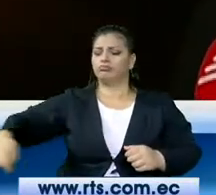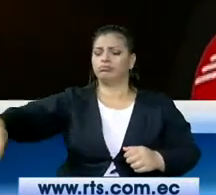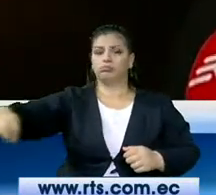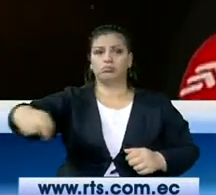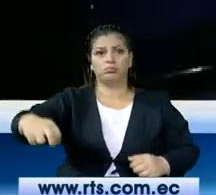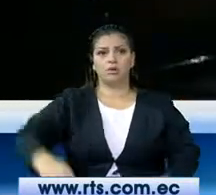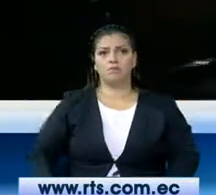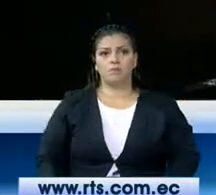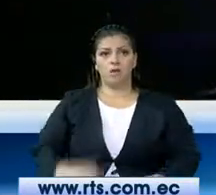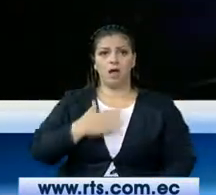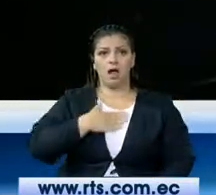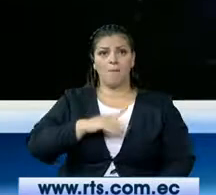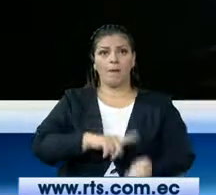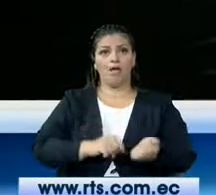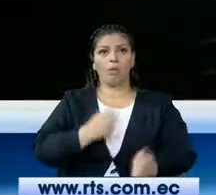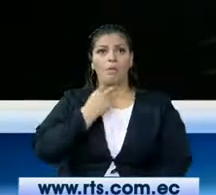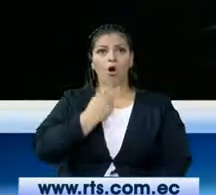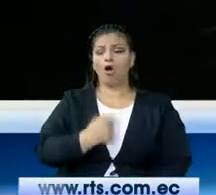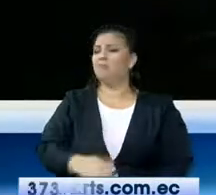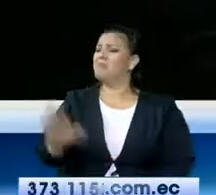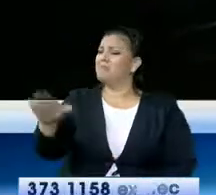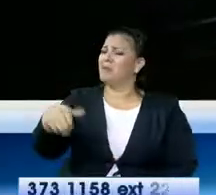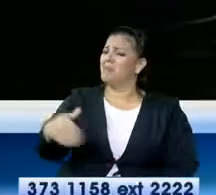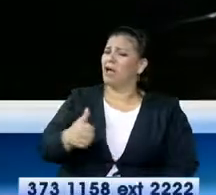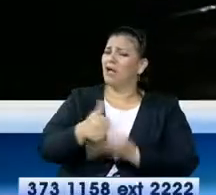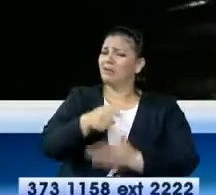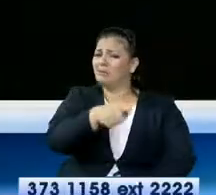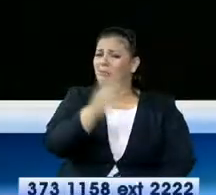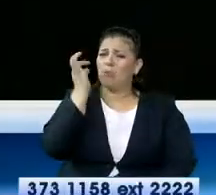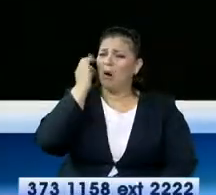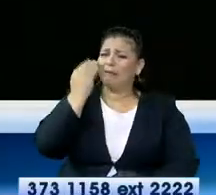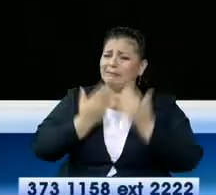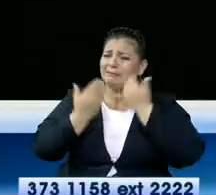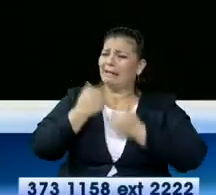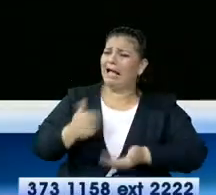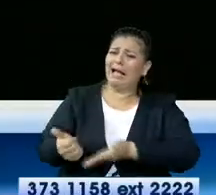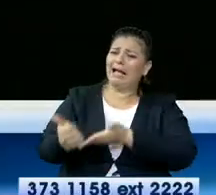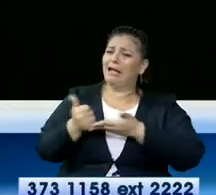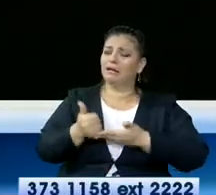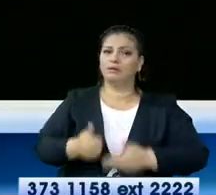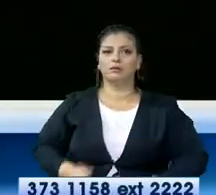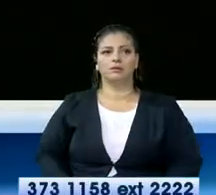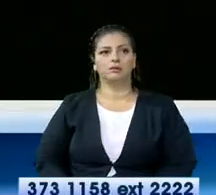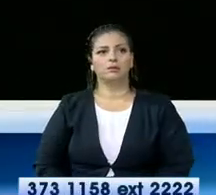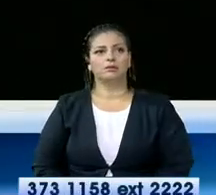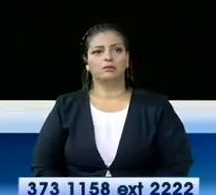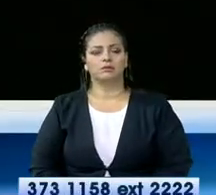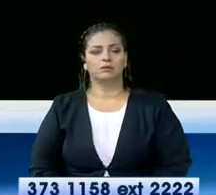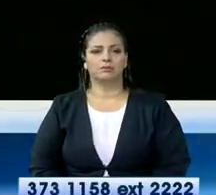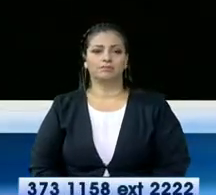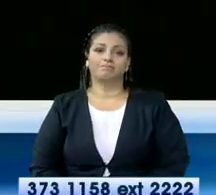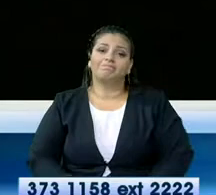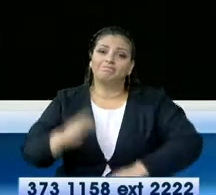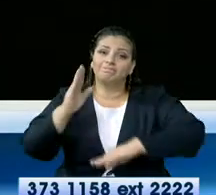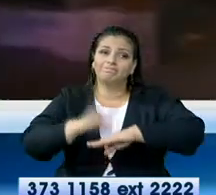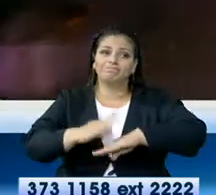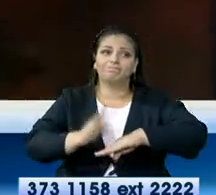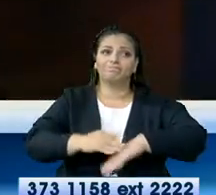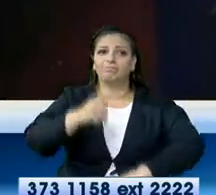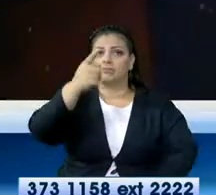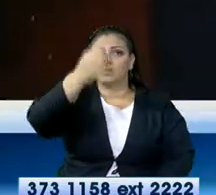estaba ahí atrás. La posible causa del percance sería el irrespeto a la luz intermitente del semáforo.